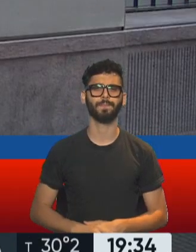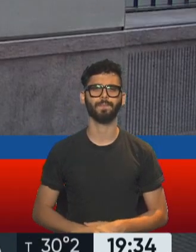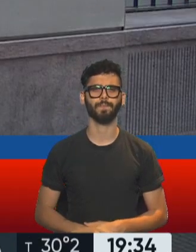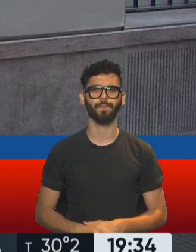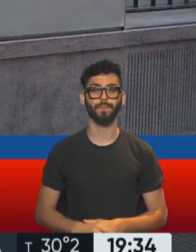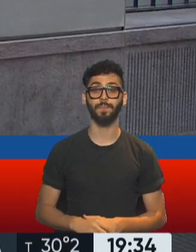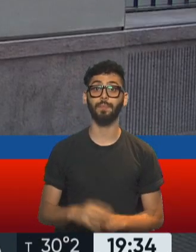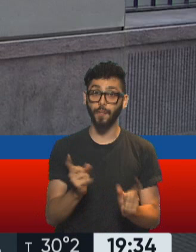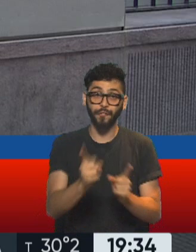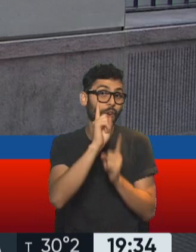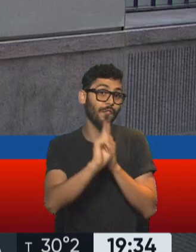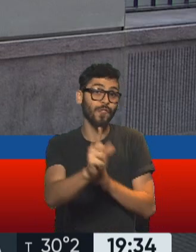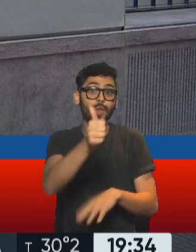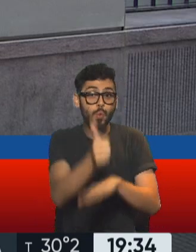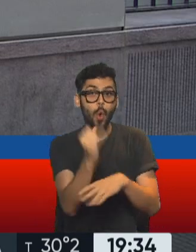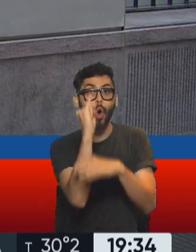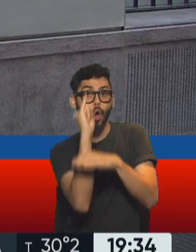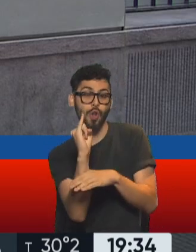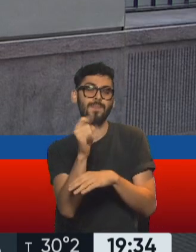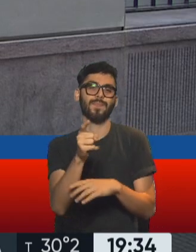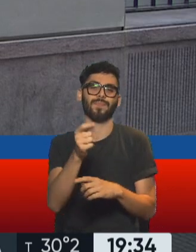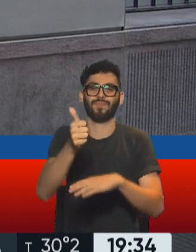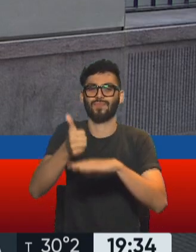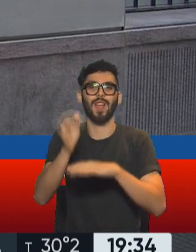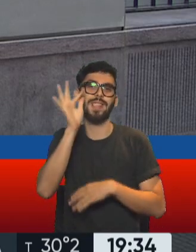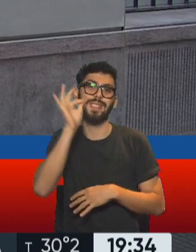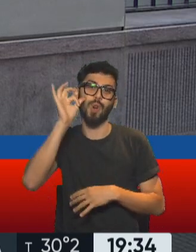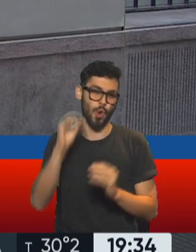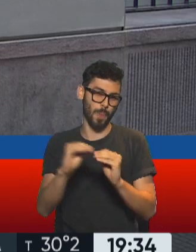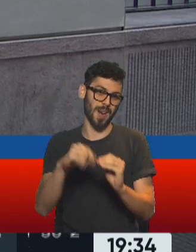Seguimos en vivo, allí vemos imagen, Alfredo Simón, nuestro compañero